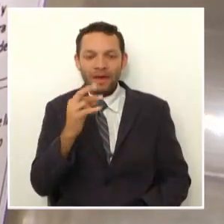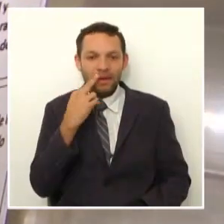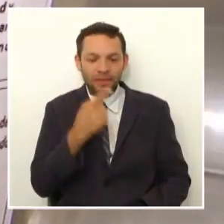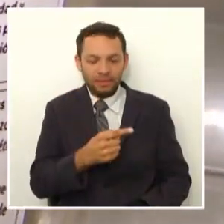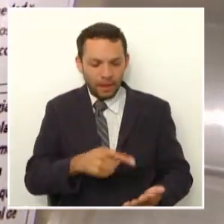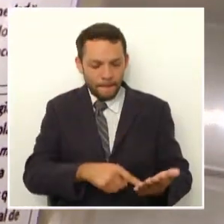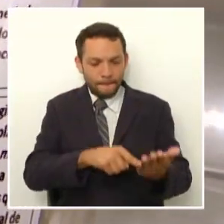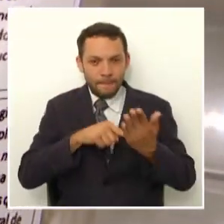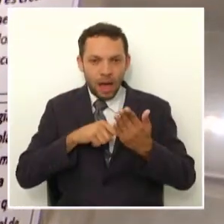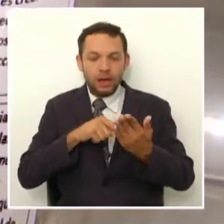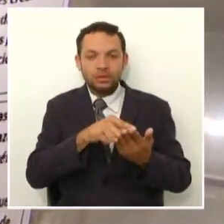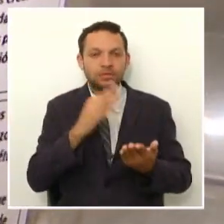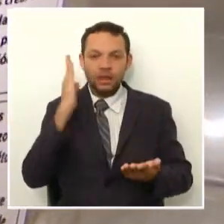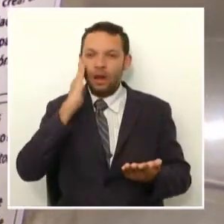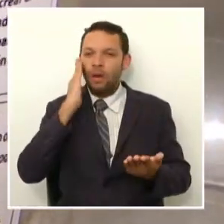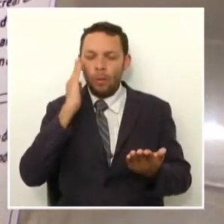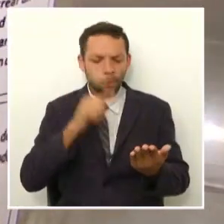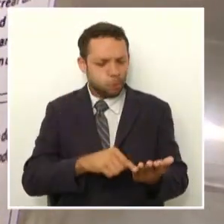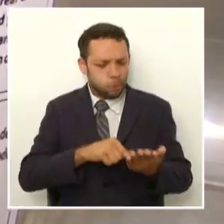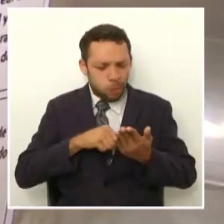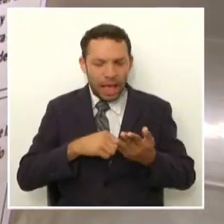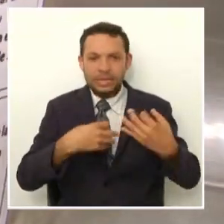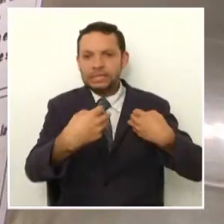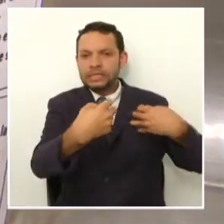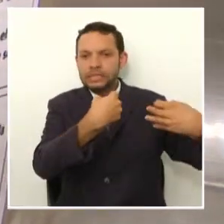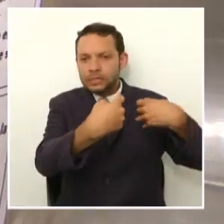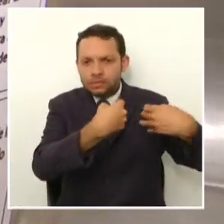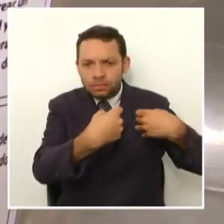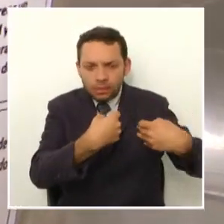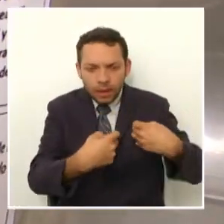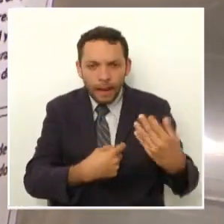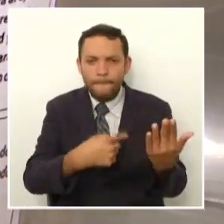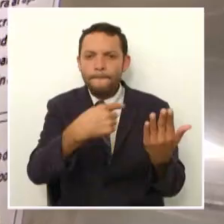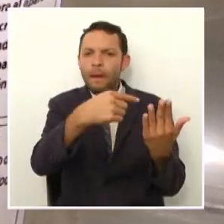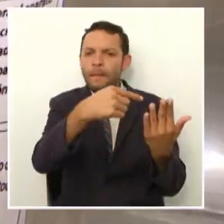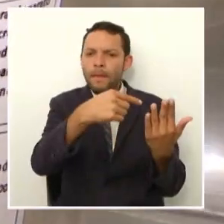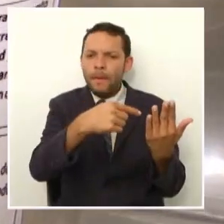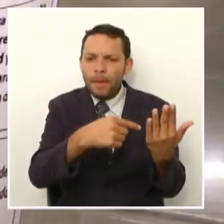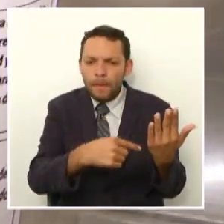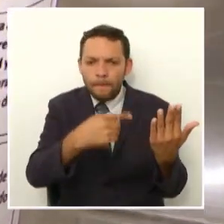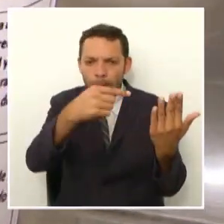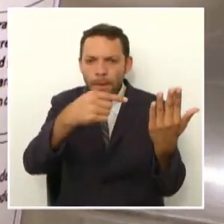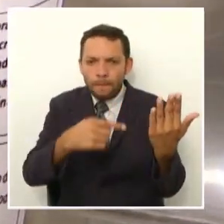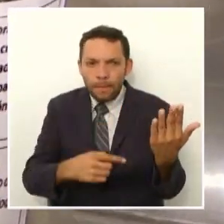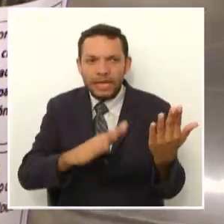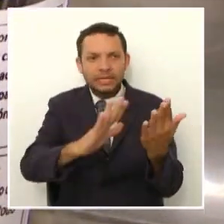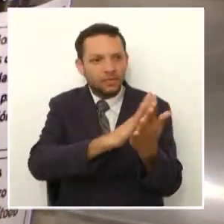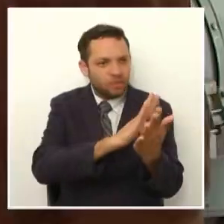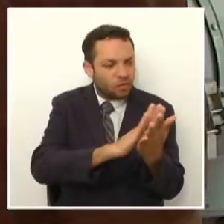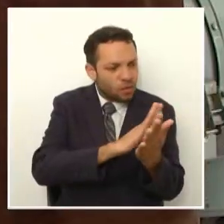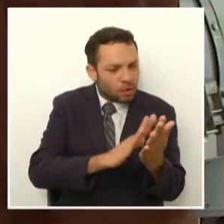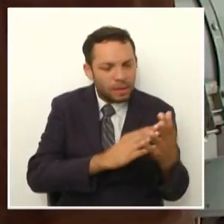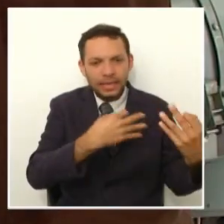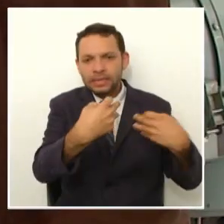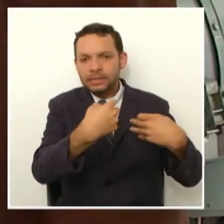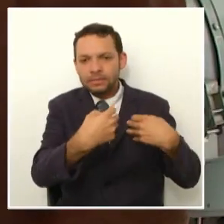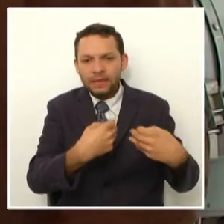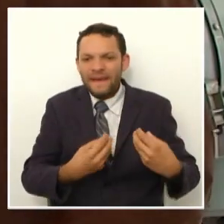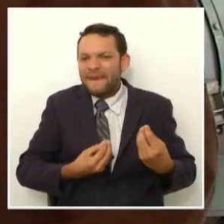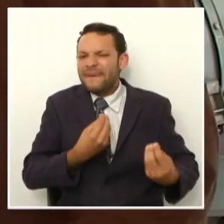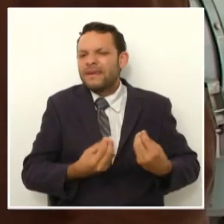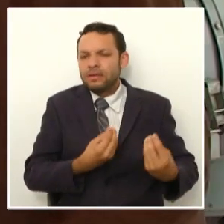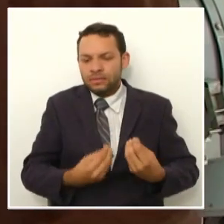el computador, en tu celular, en la tableta, en el computador, puedes ver entonces las cosas.